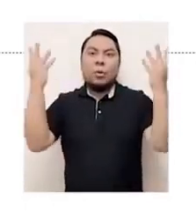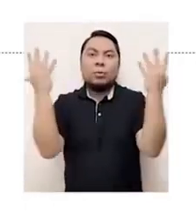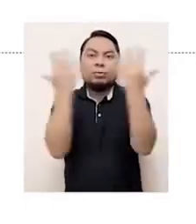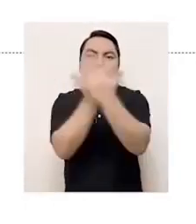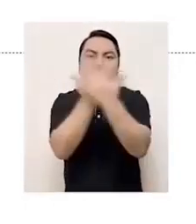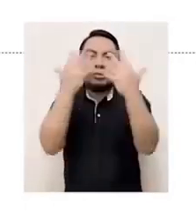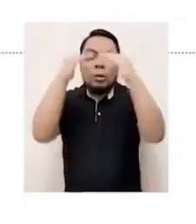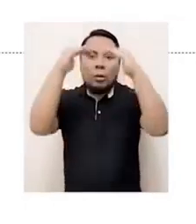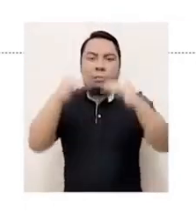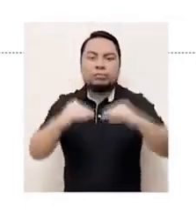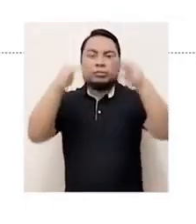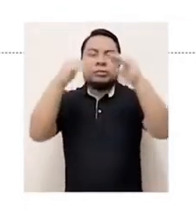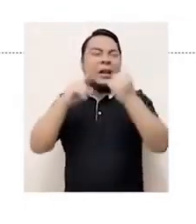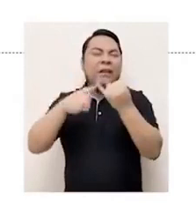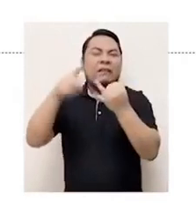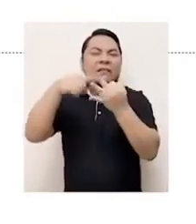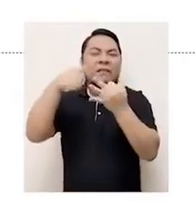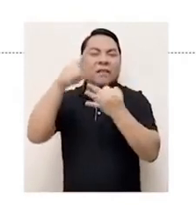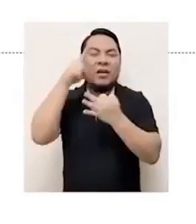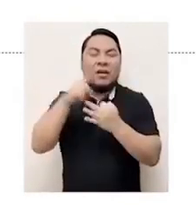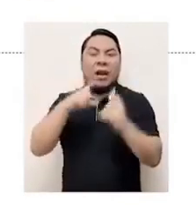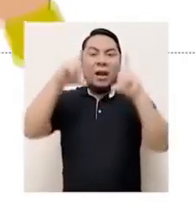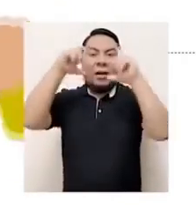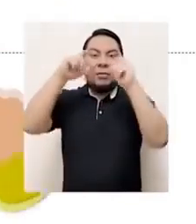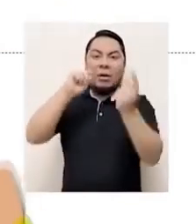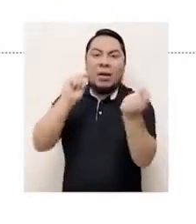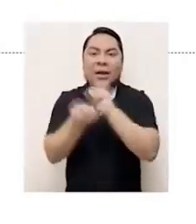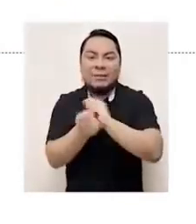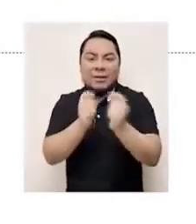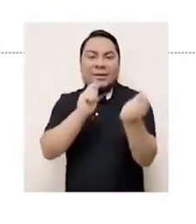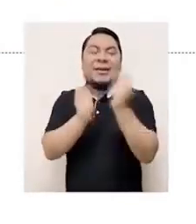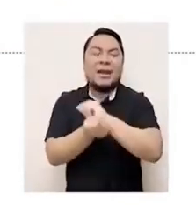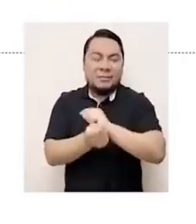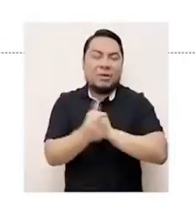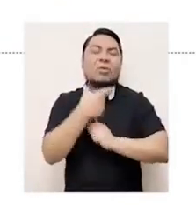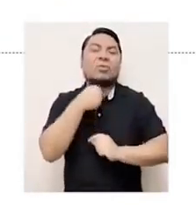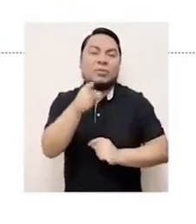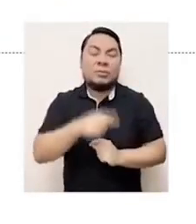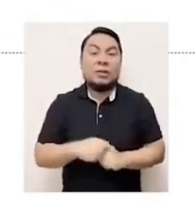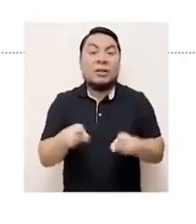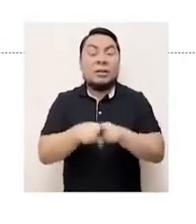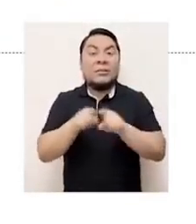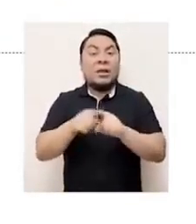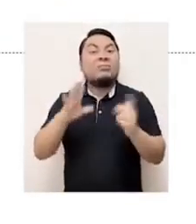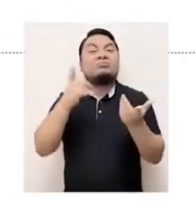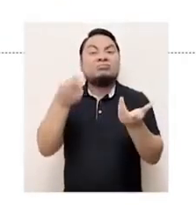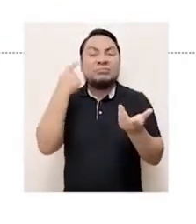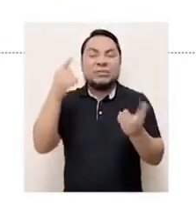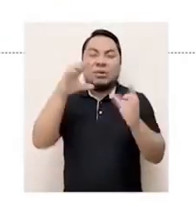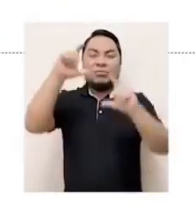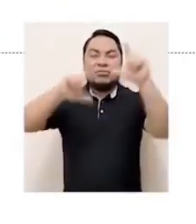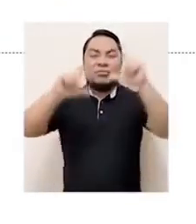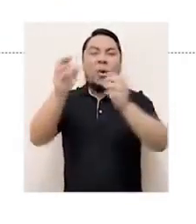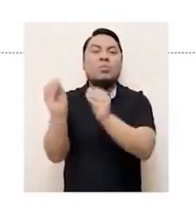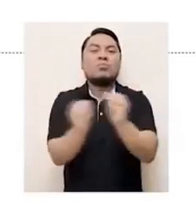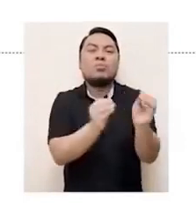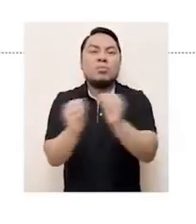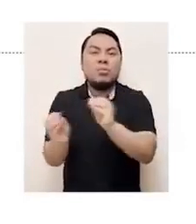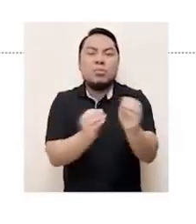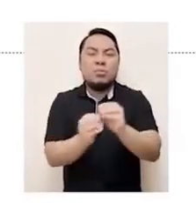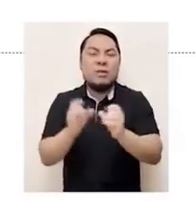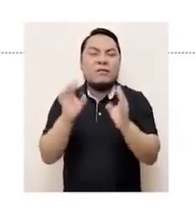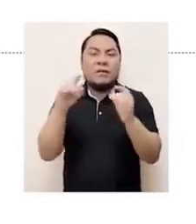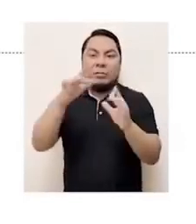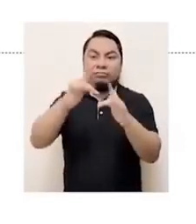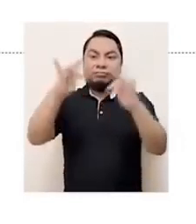sonido y movimiento que se reproducen al pasar de una diapositiva a otra animaciones aquí encontrará diversos